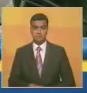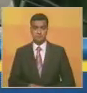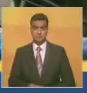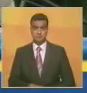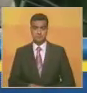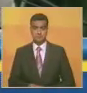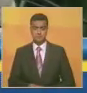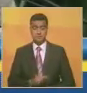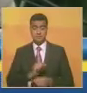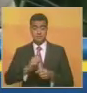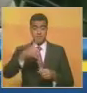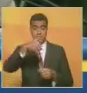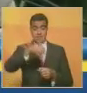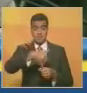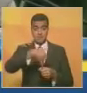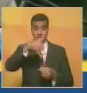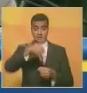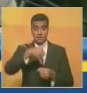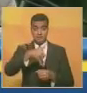sin la tinta indeleble